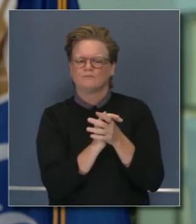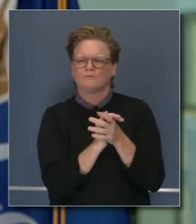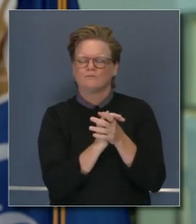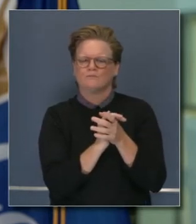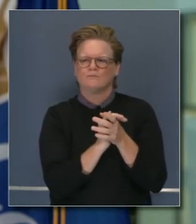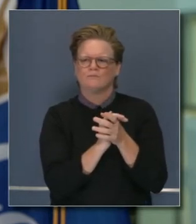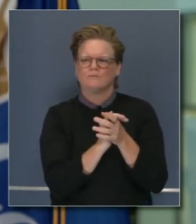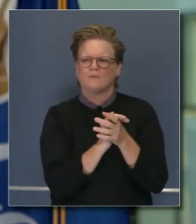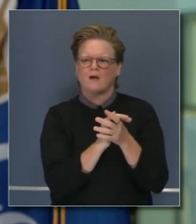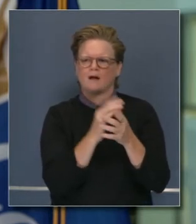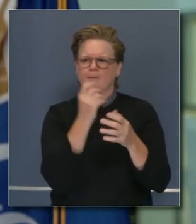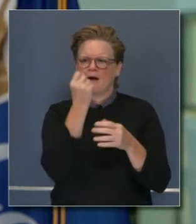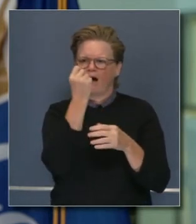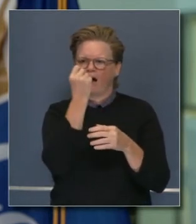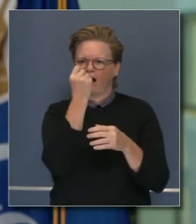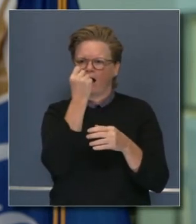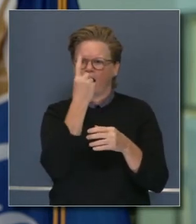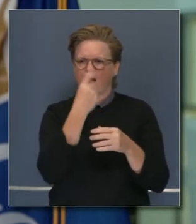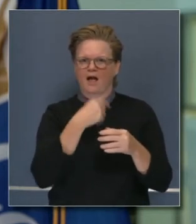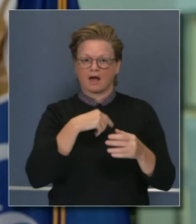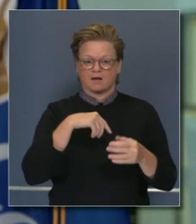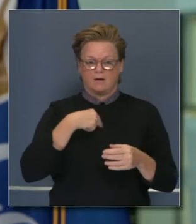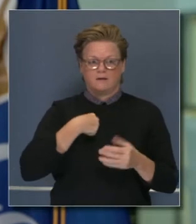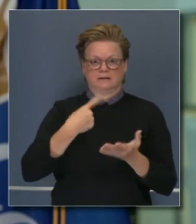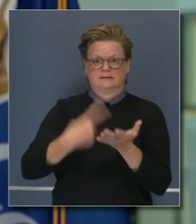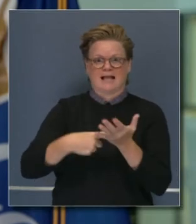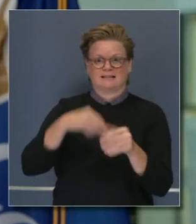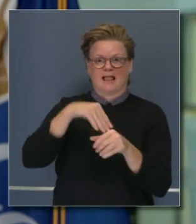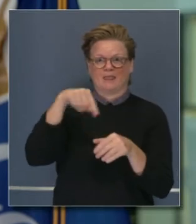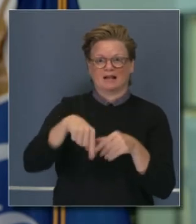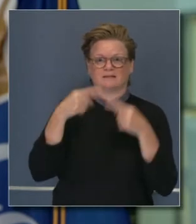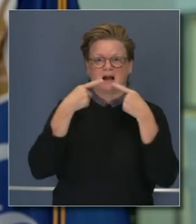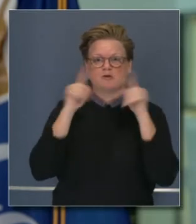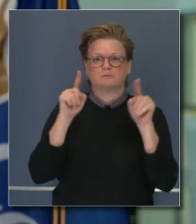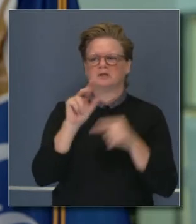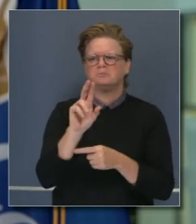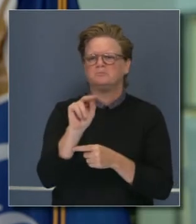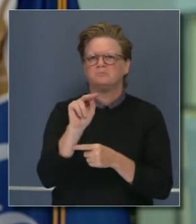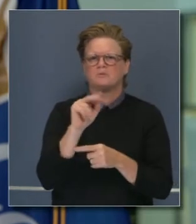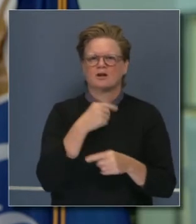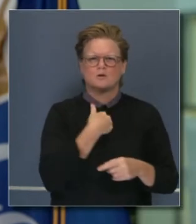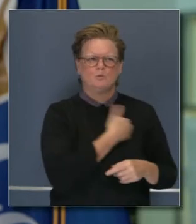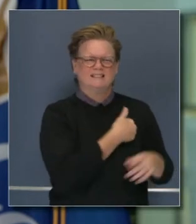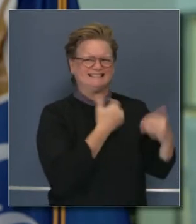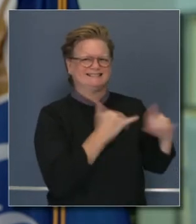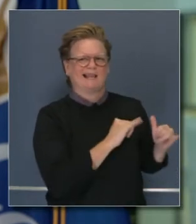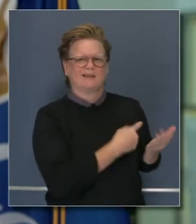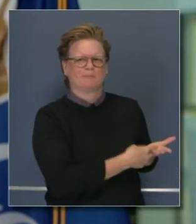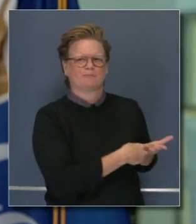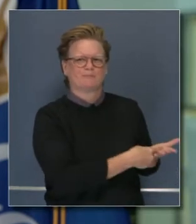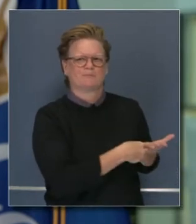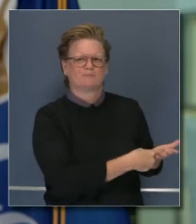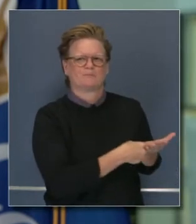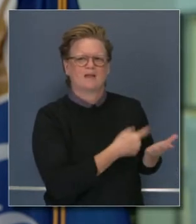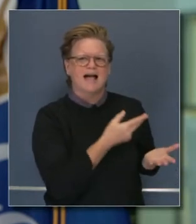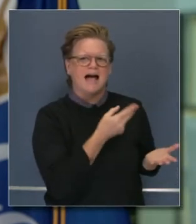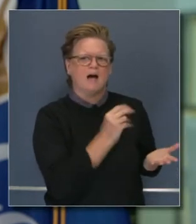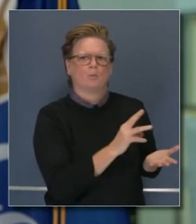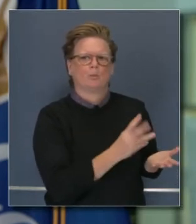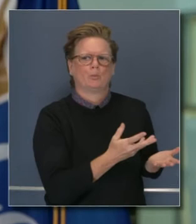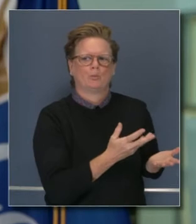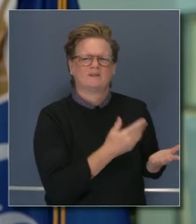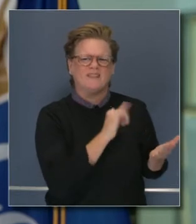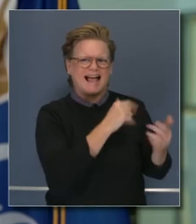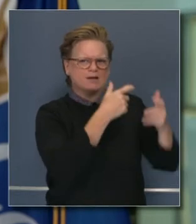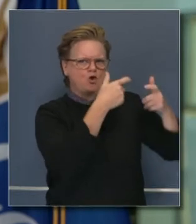no lo incluimos en el informe de actualización hoy. Esa es una conversación aparte. Es más fácil tener esa con algunos de